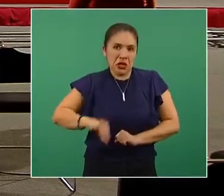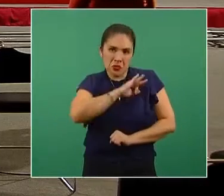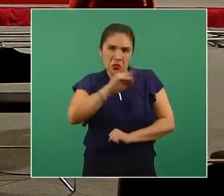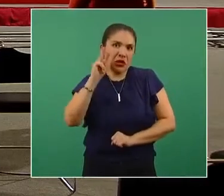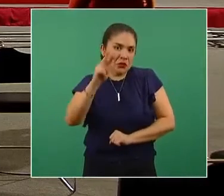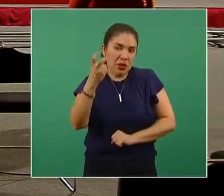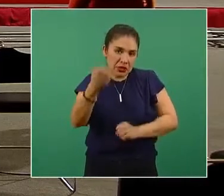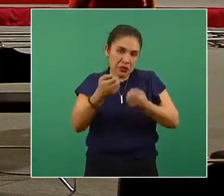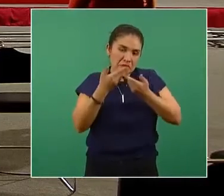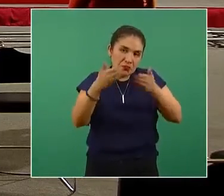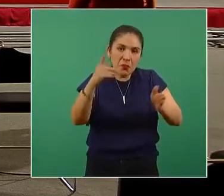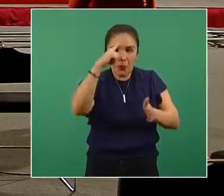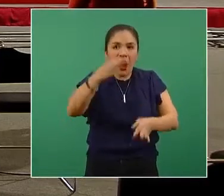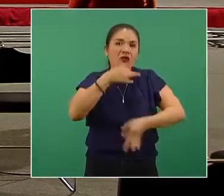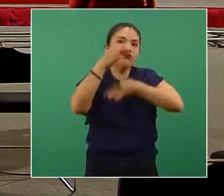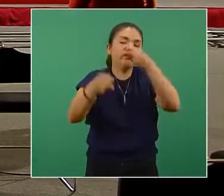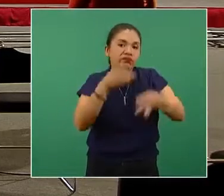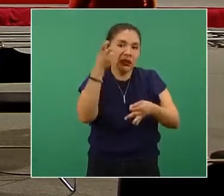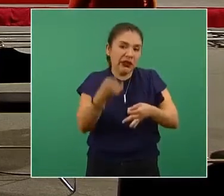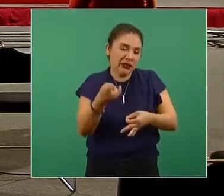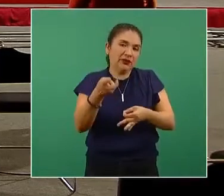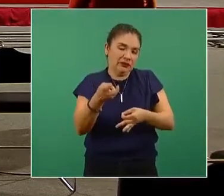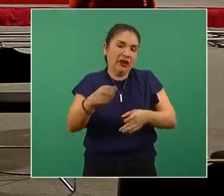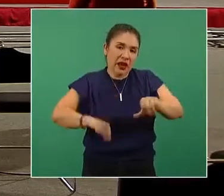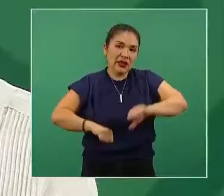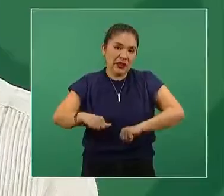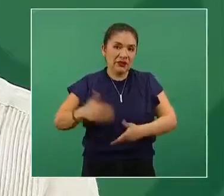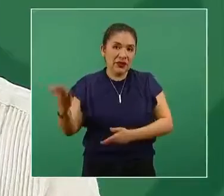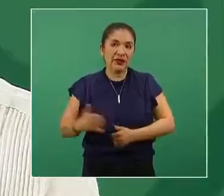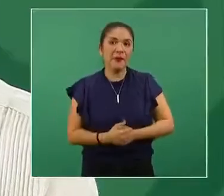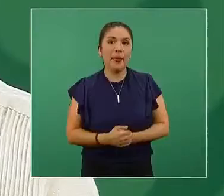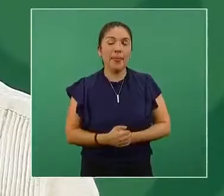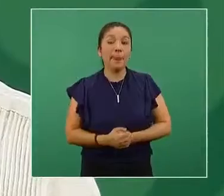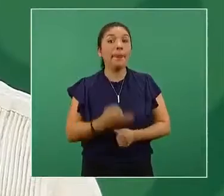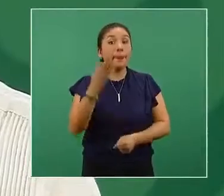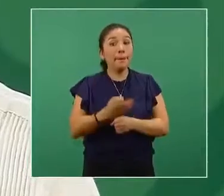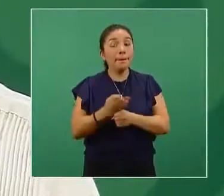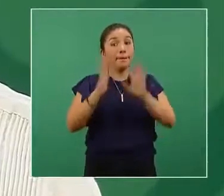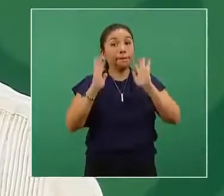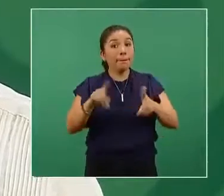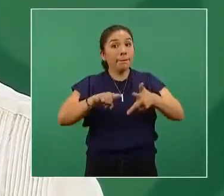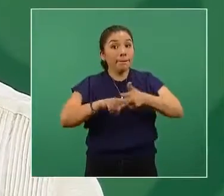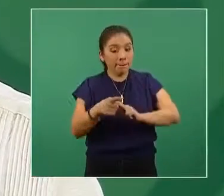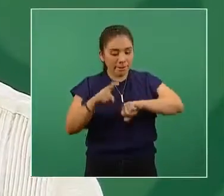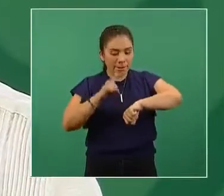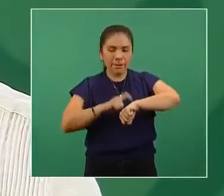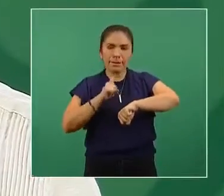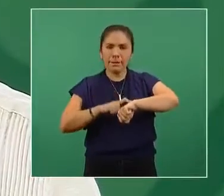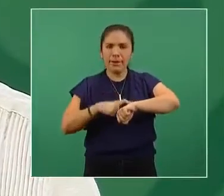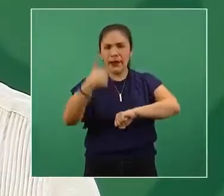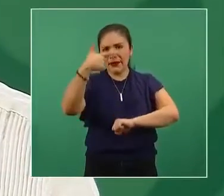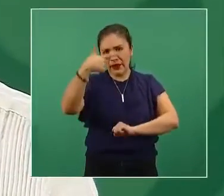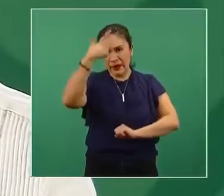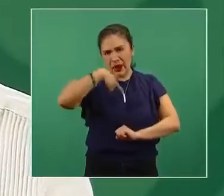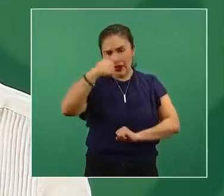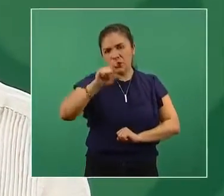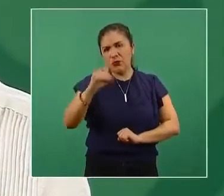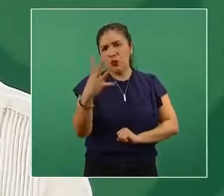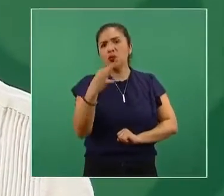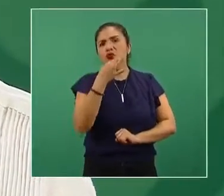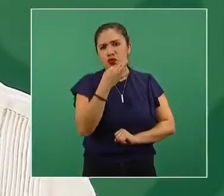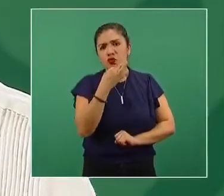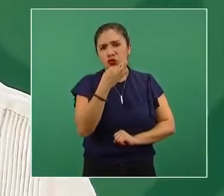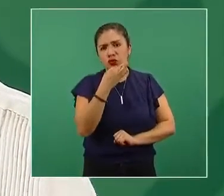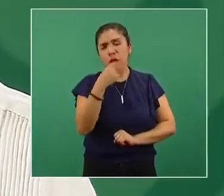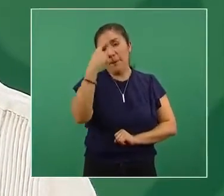difundir esta actividad. Vamos a empezar cuando son las 19 horas con 24